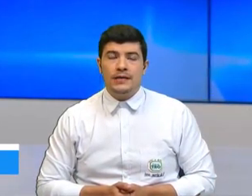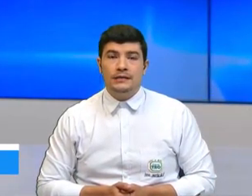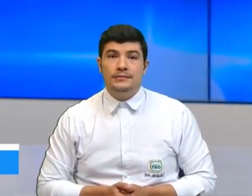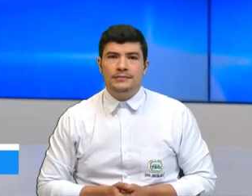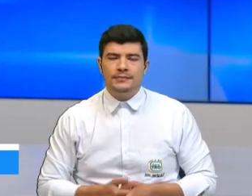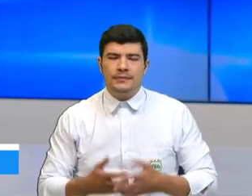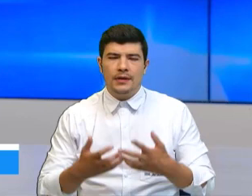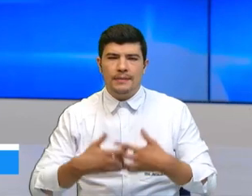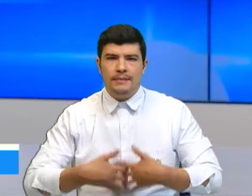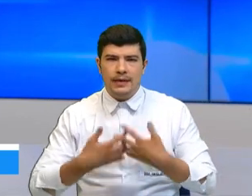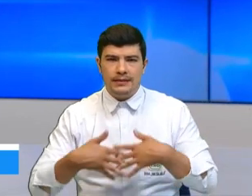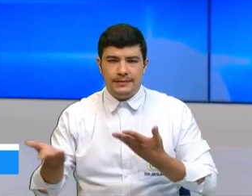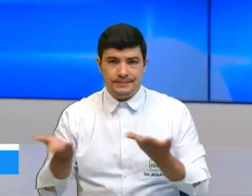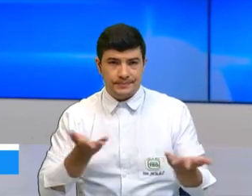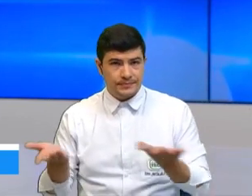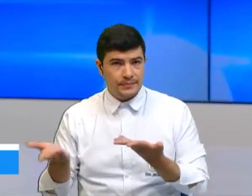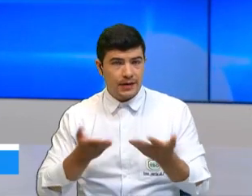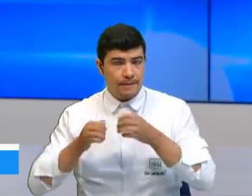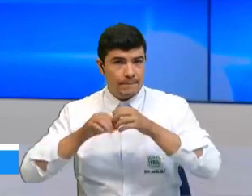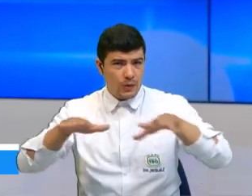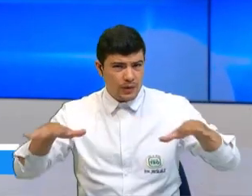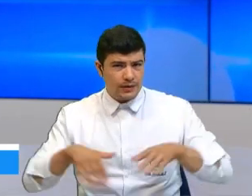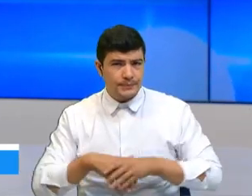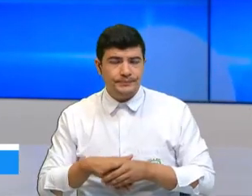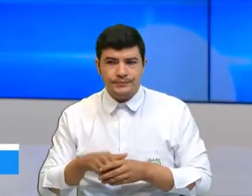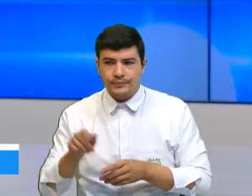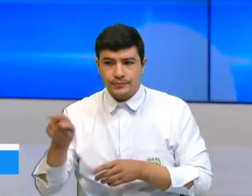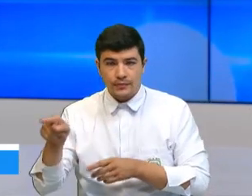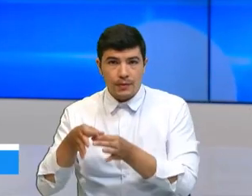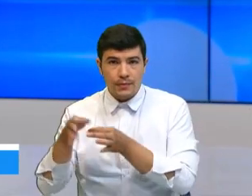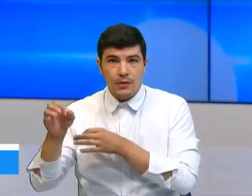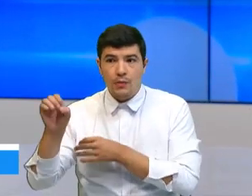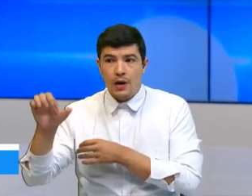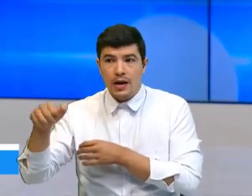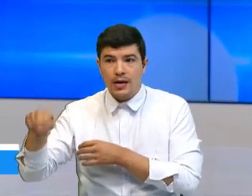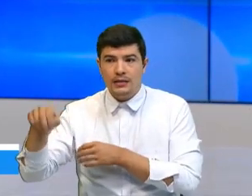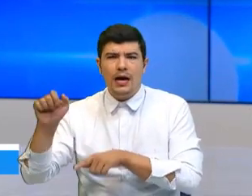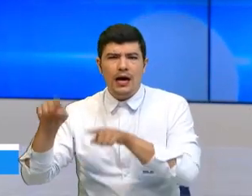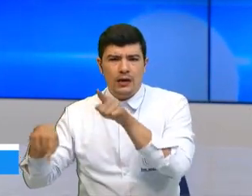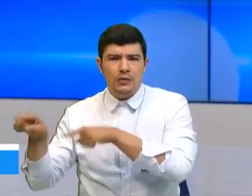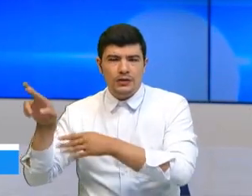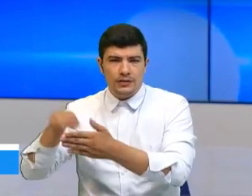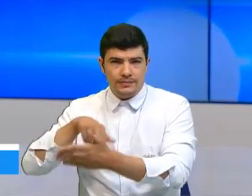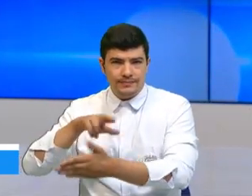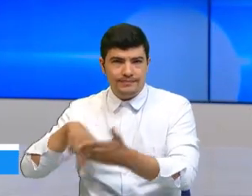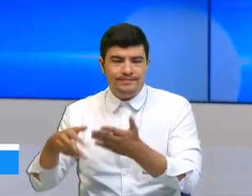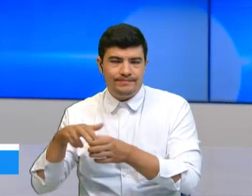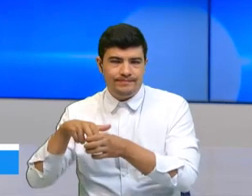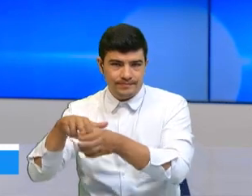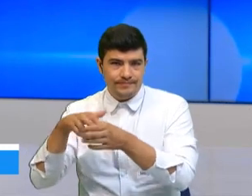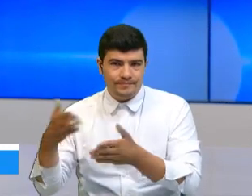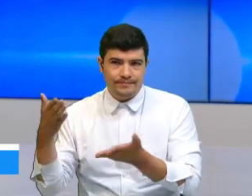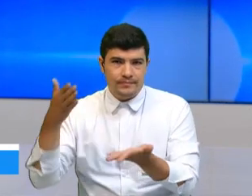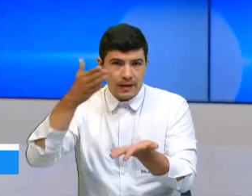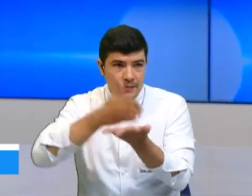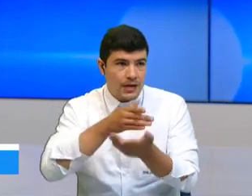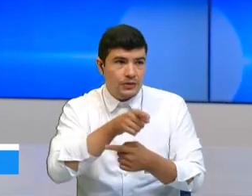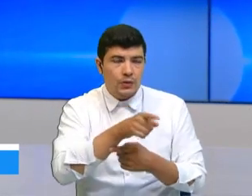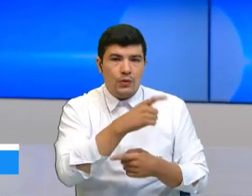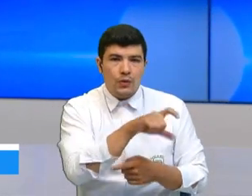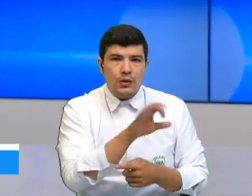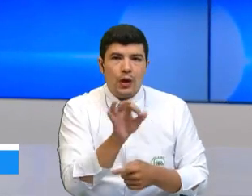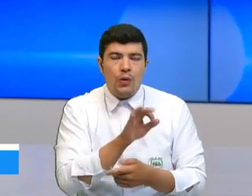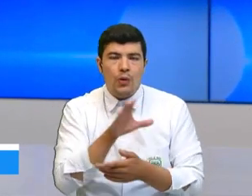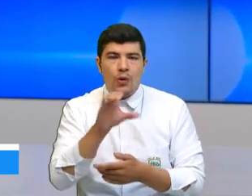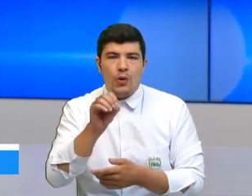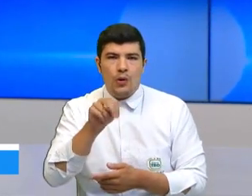Empresas de servicios públicos en Ocaña continúan con algunas restricciones en el despacho de vehículos en las rutas hacia Cúcuta y Convención a raíz de las